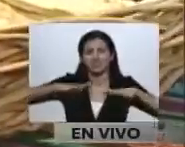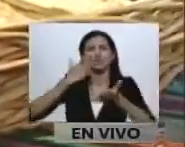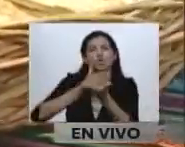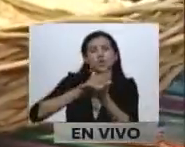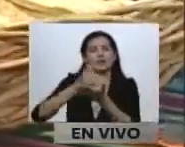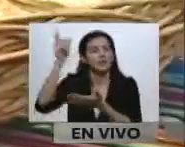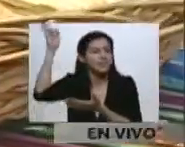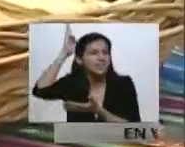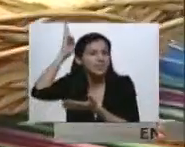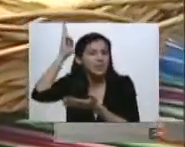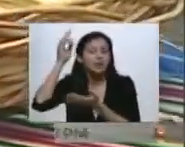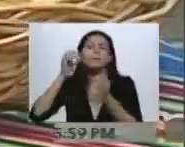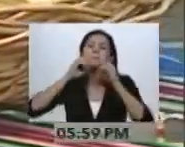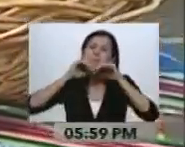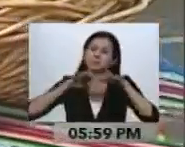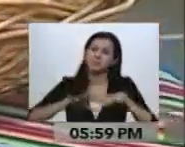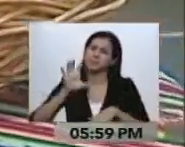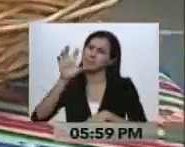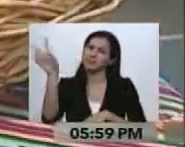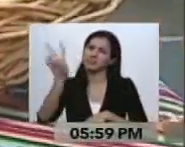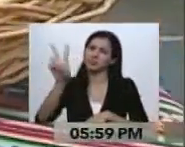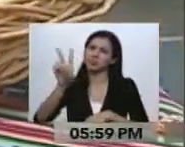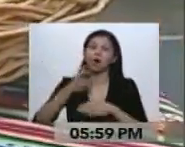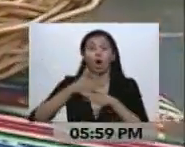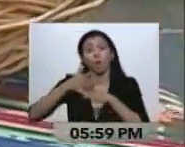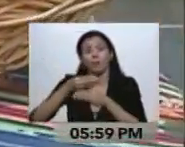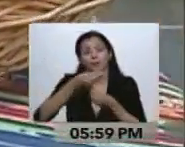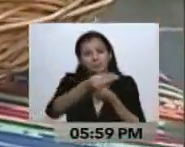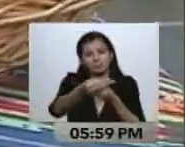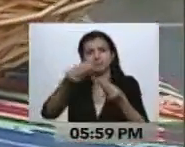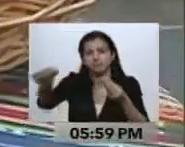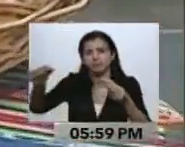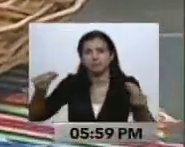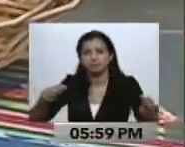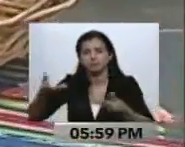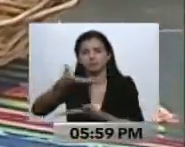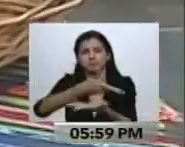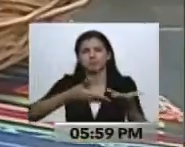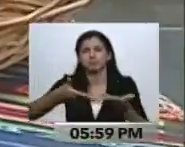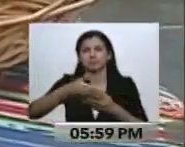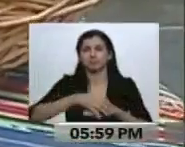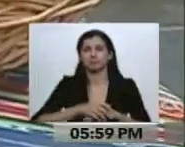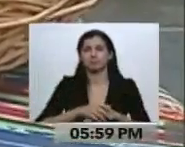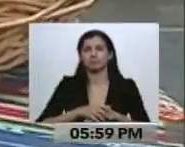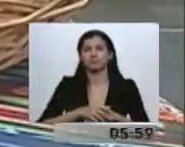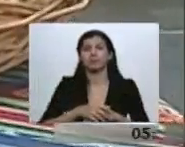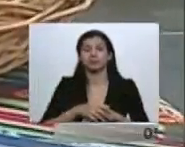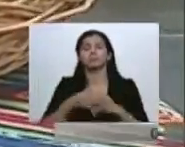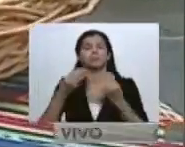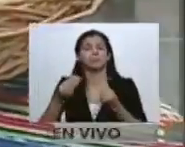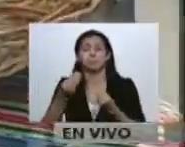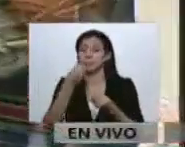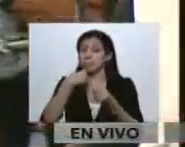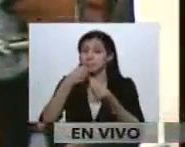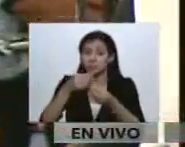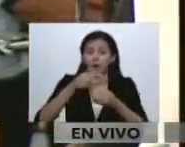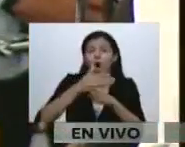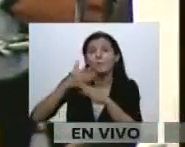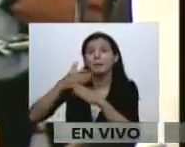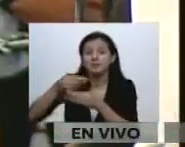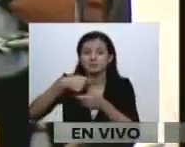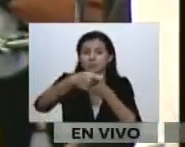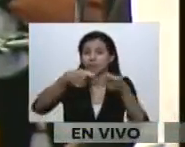Bendice a este país que hoy lo comparte para recibir la fuerza que nos haga